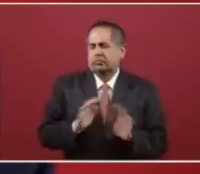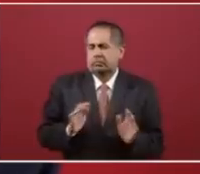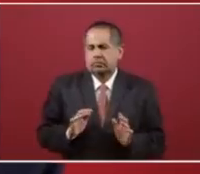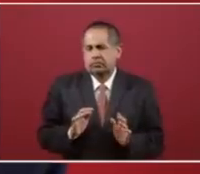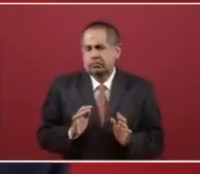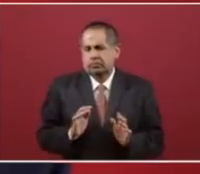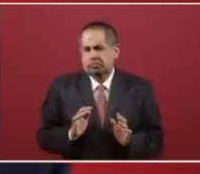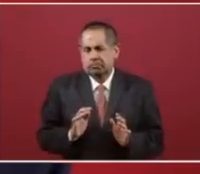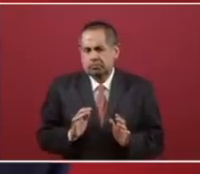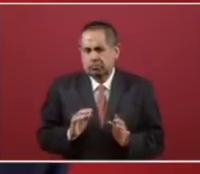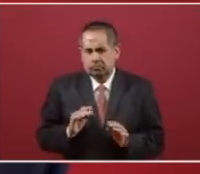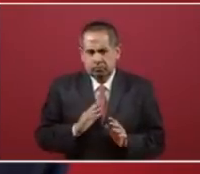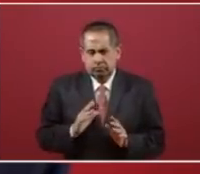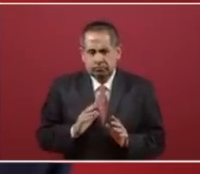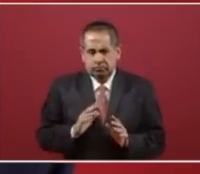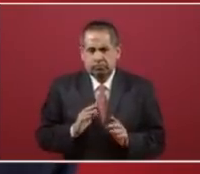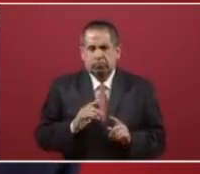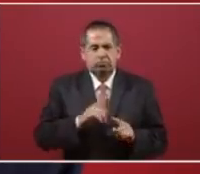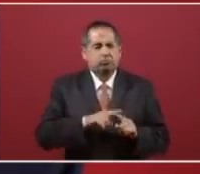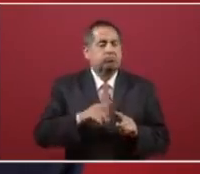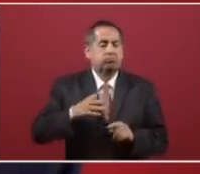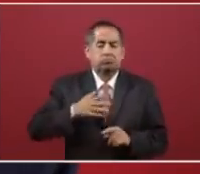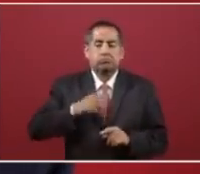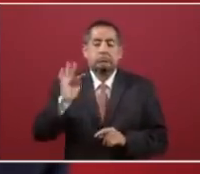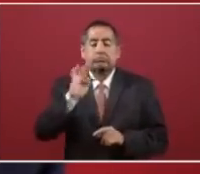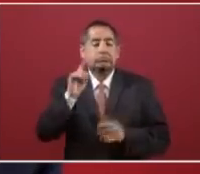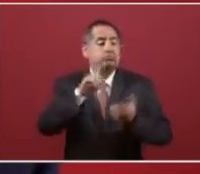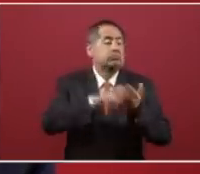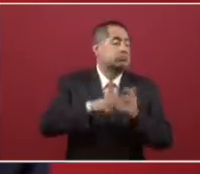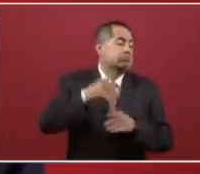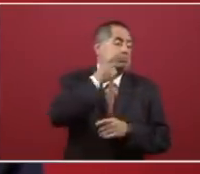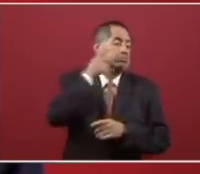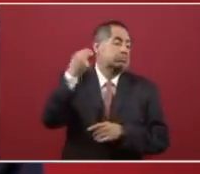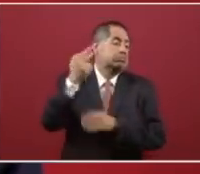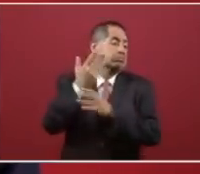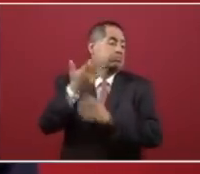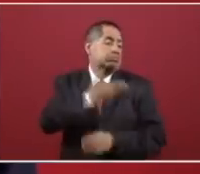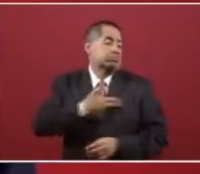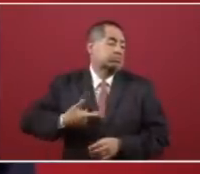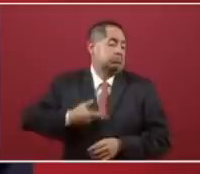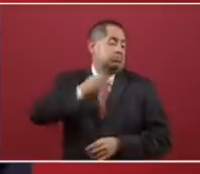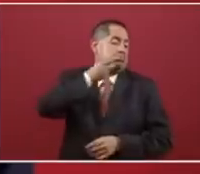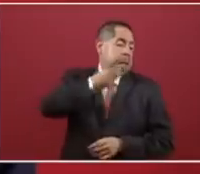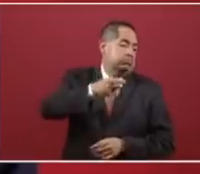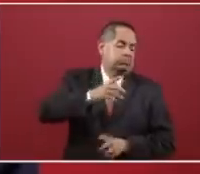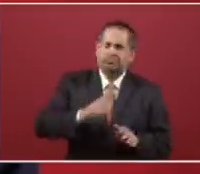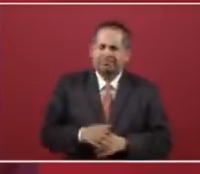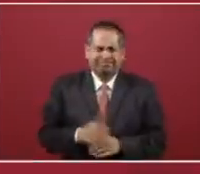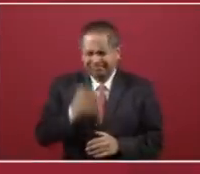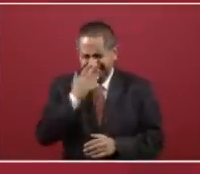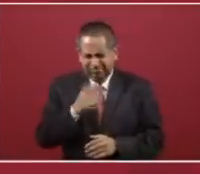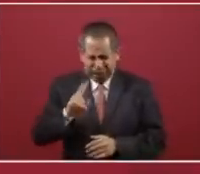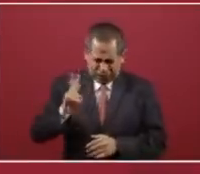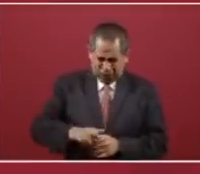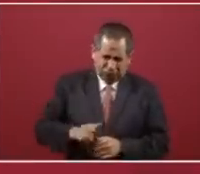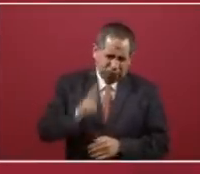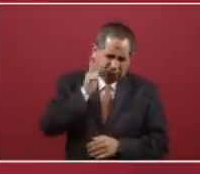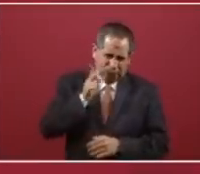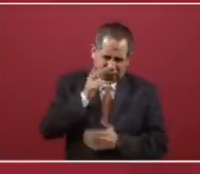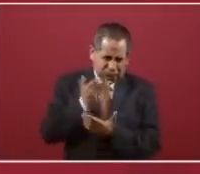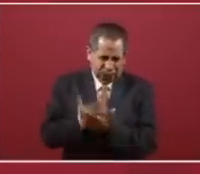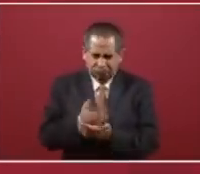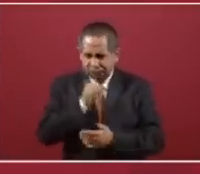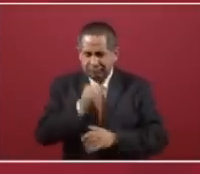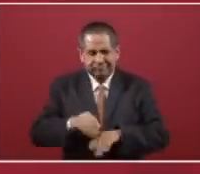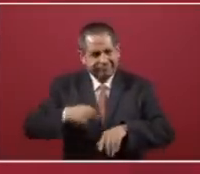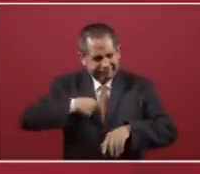pueden utilizar mi nombre pero que se sepa yo